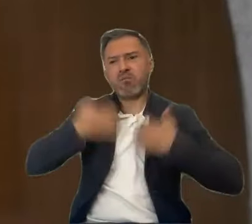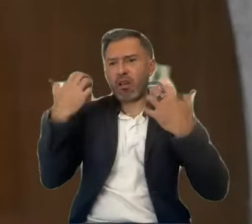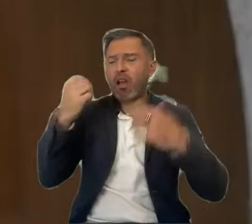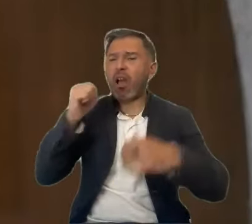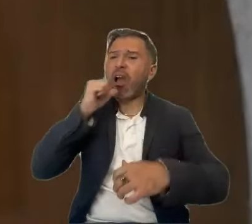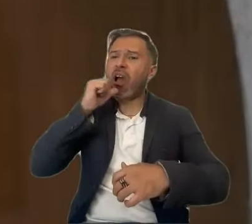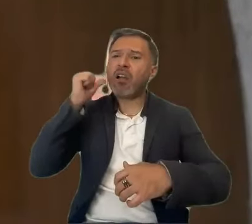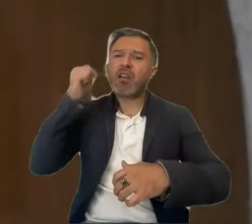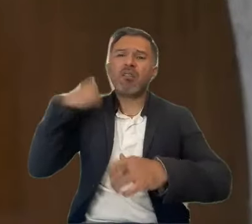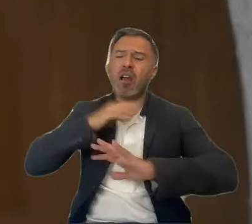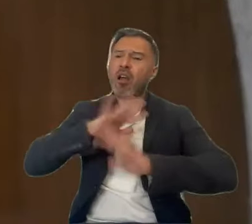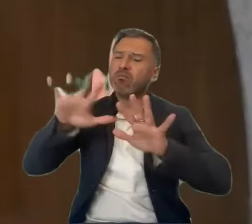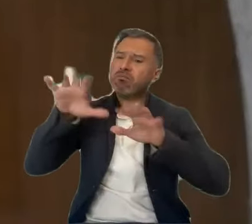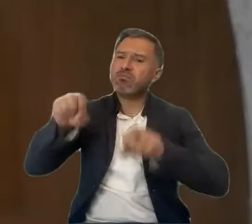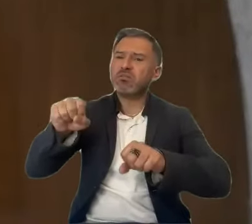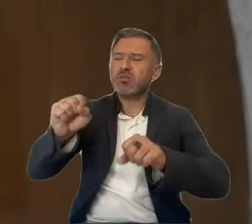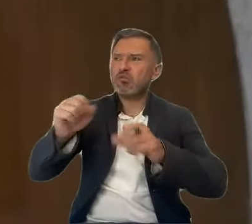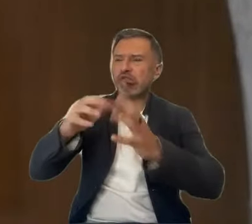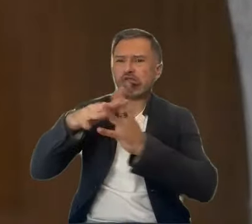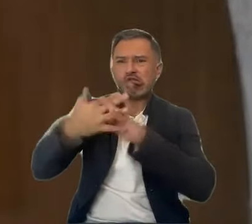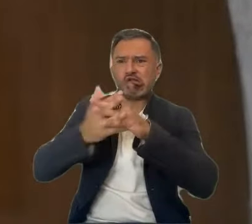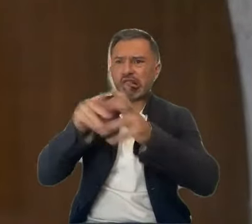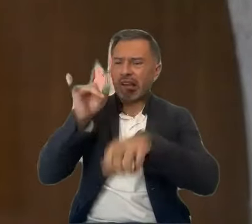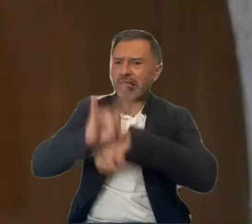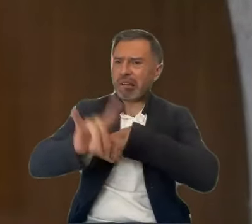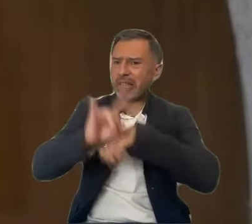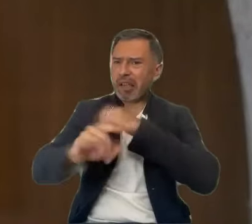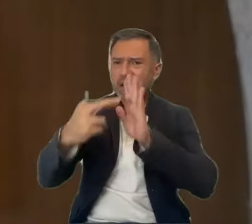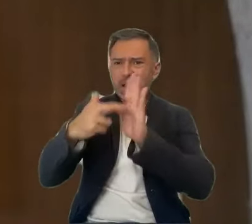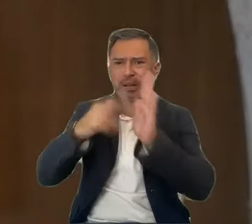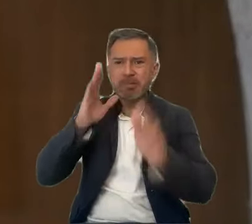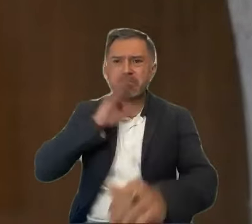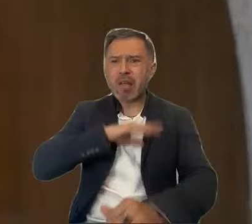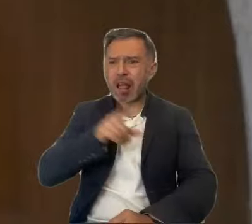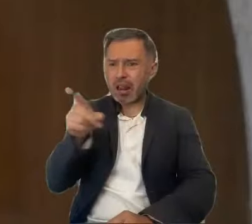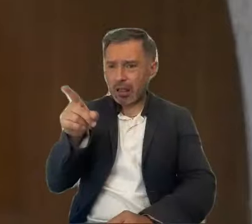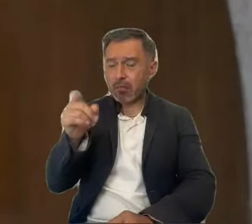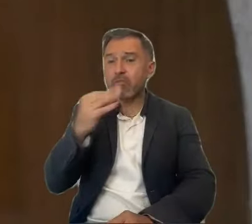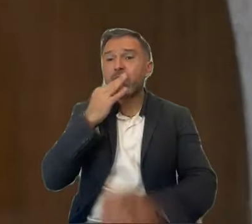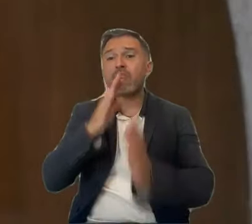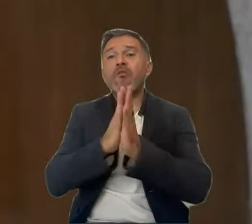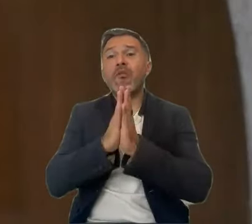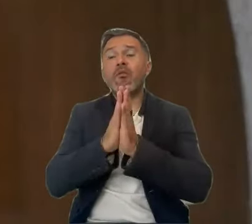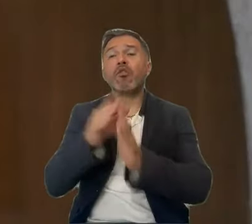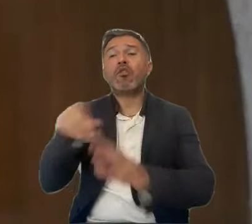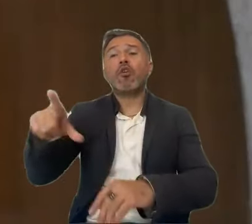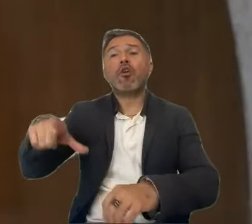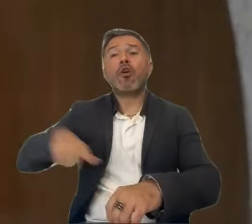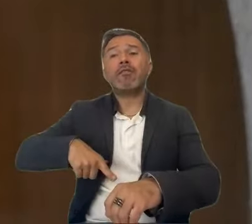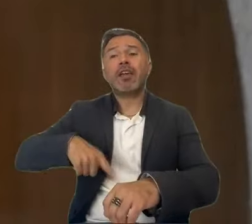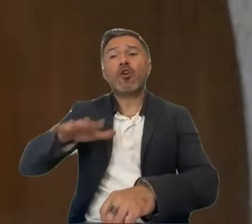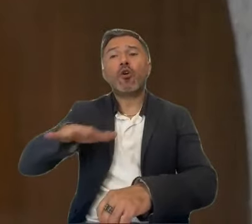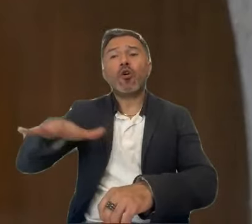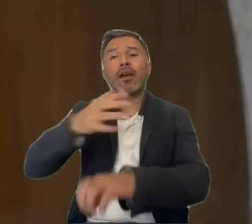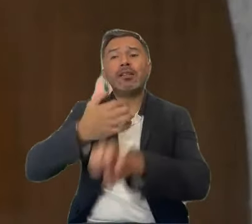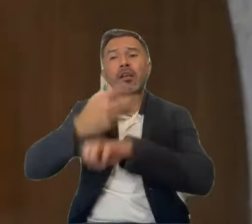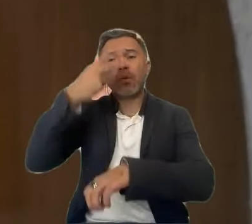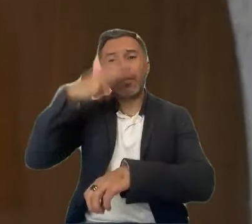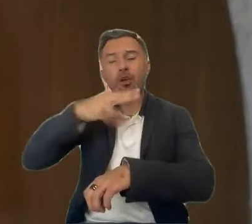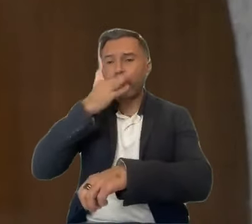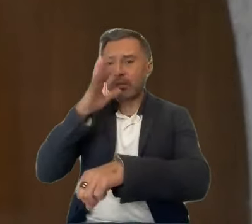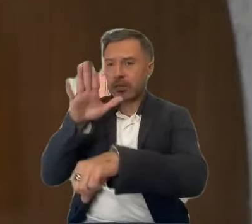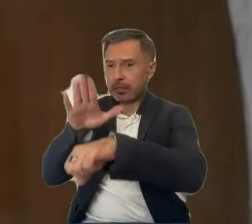irregularidades y yo aquí hago un llamado respetuoso al gobierno del estado y a todos los